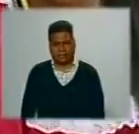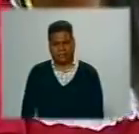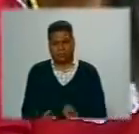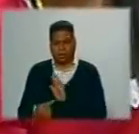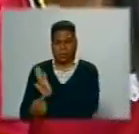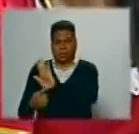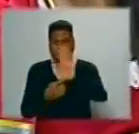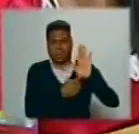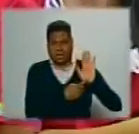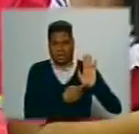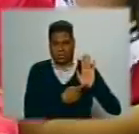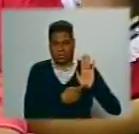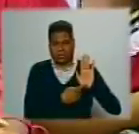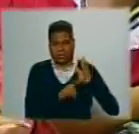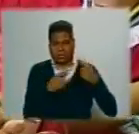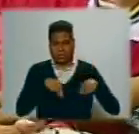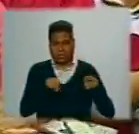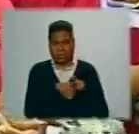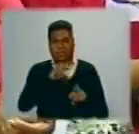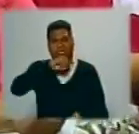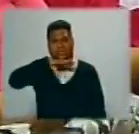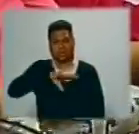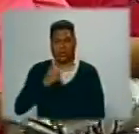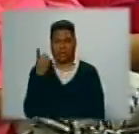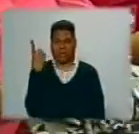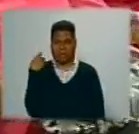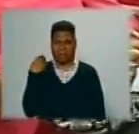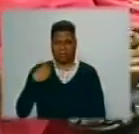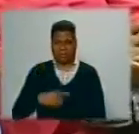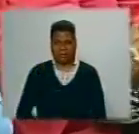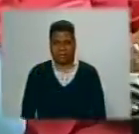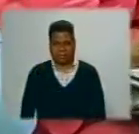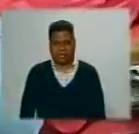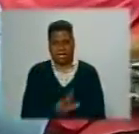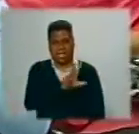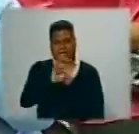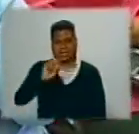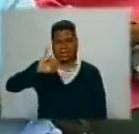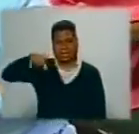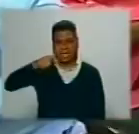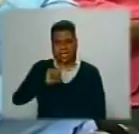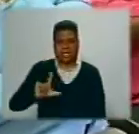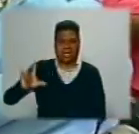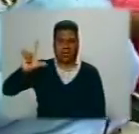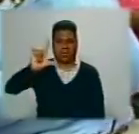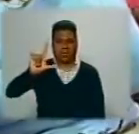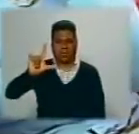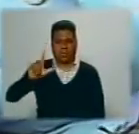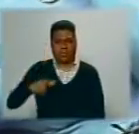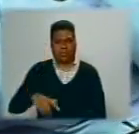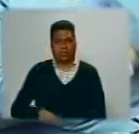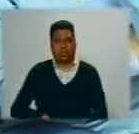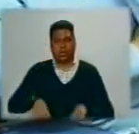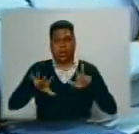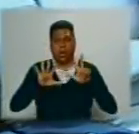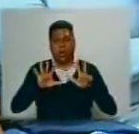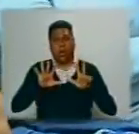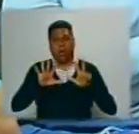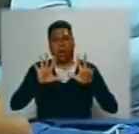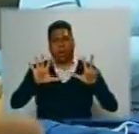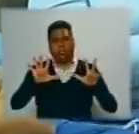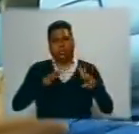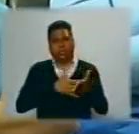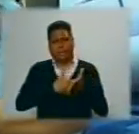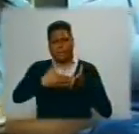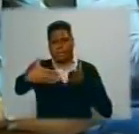así durante la historia. Y por eso el 30 de julio, más de 8.300.000 venezolanos y